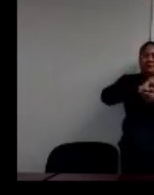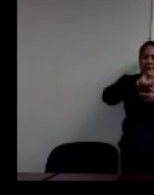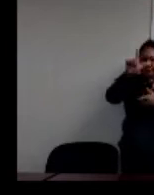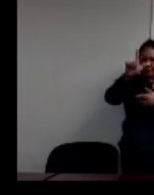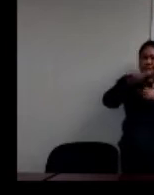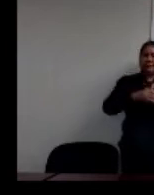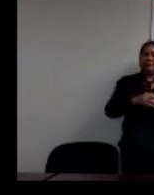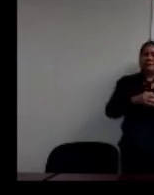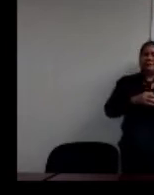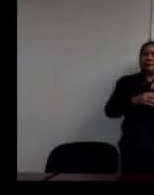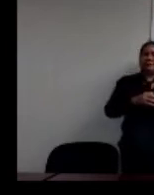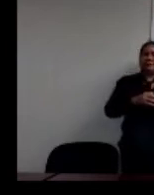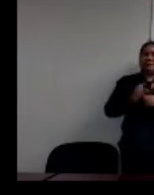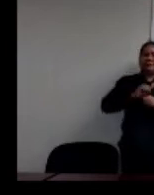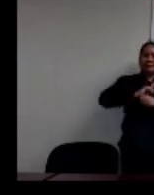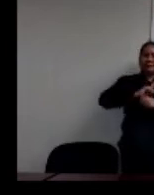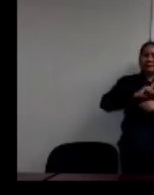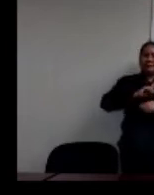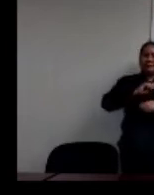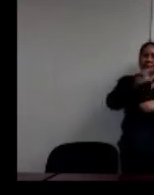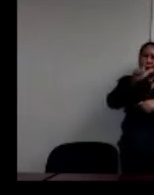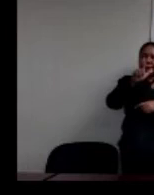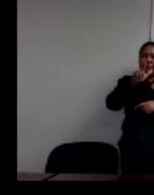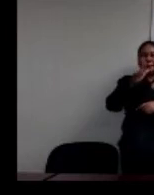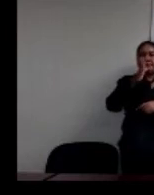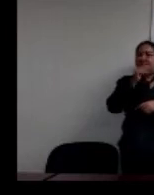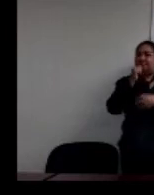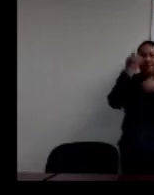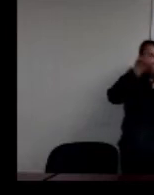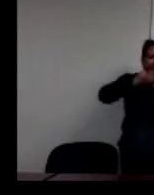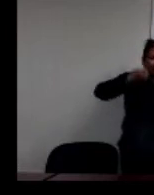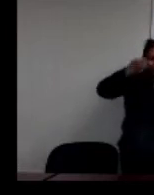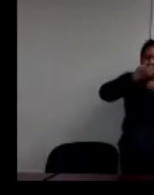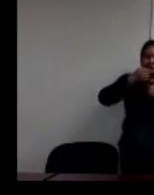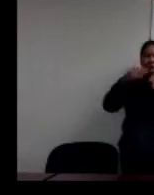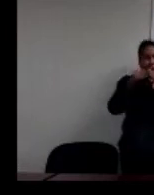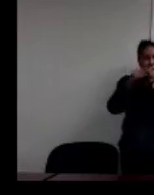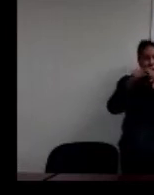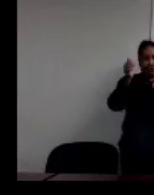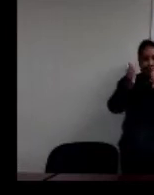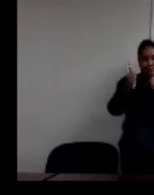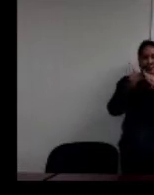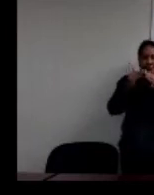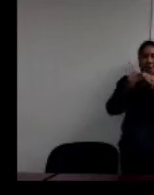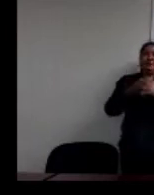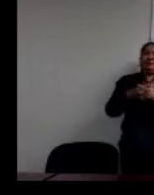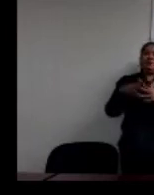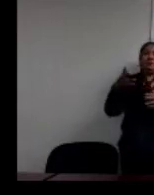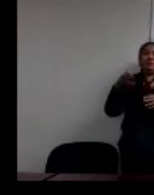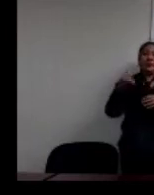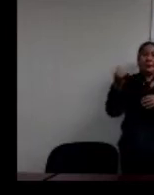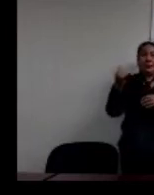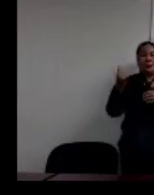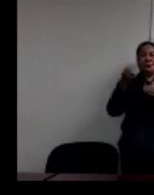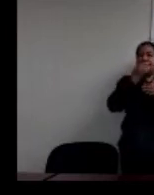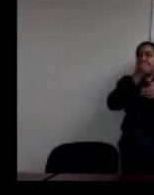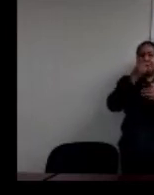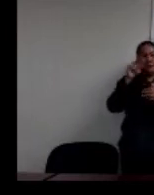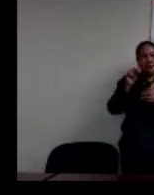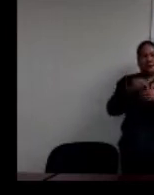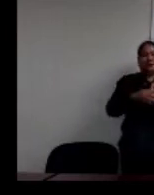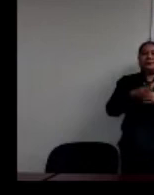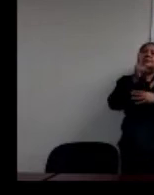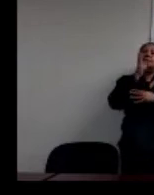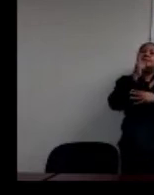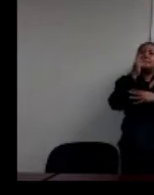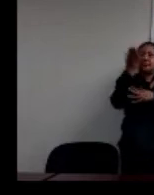estamos confinados en la cuestión social no se puede evaluar. Pero como lo tenemos en casa y no en escuela, los papás